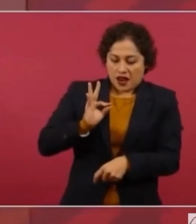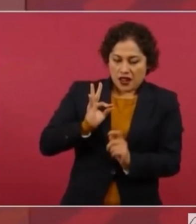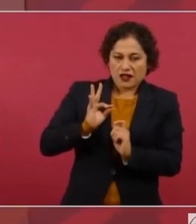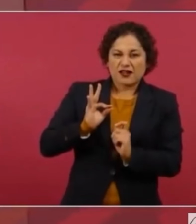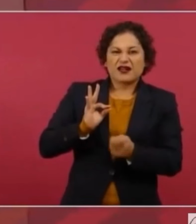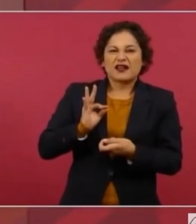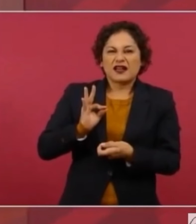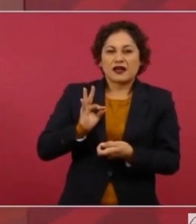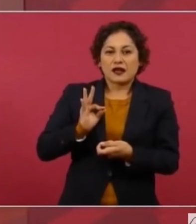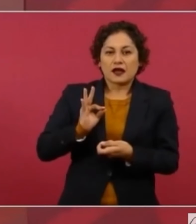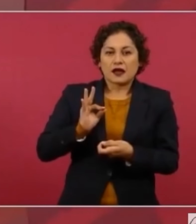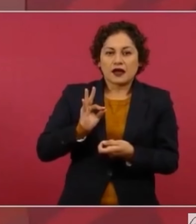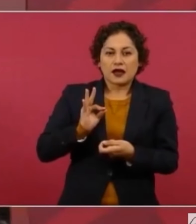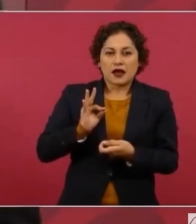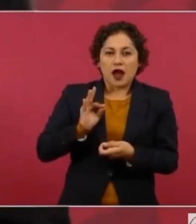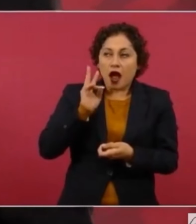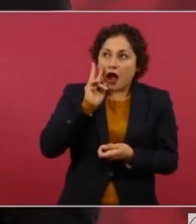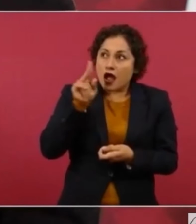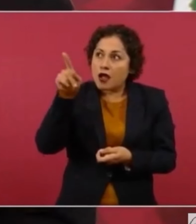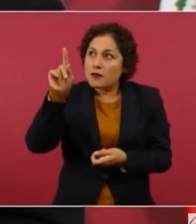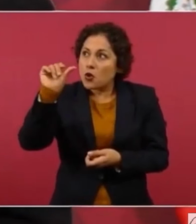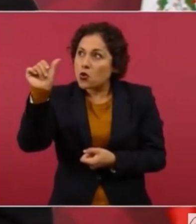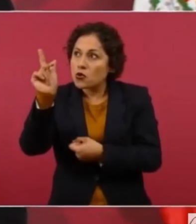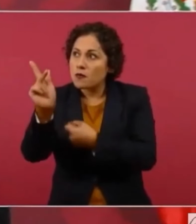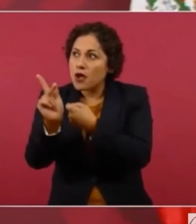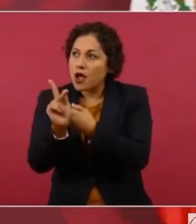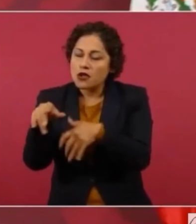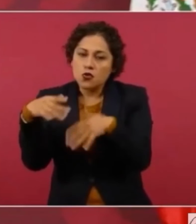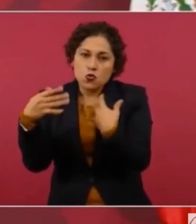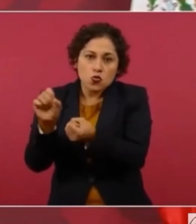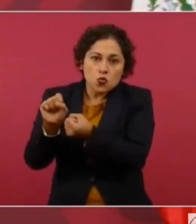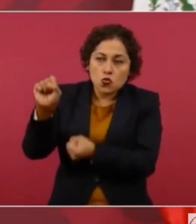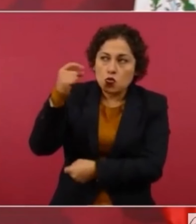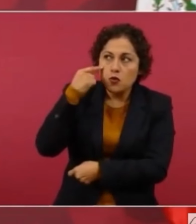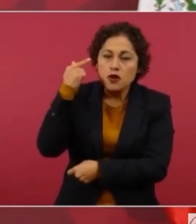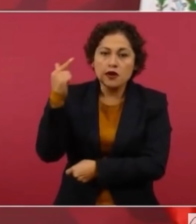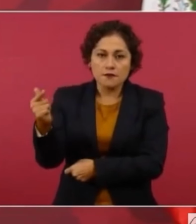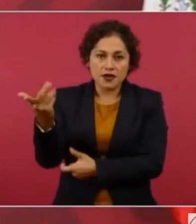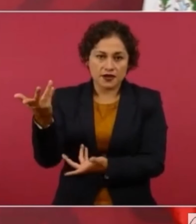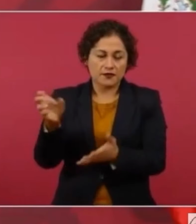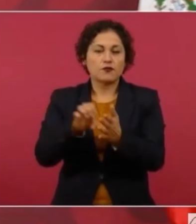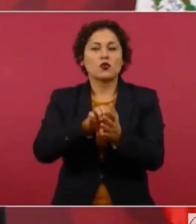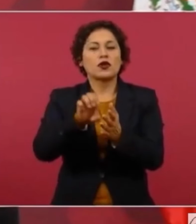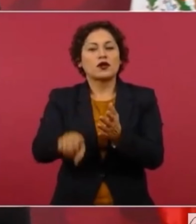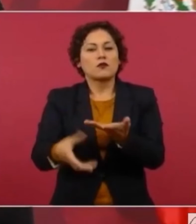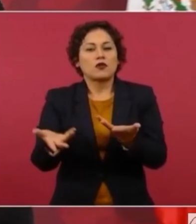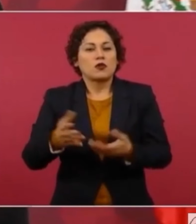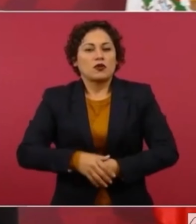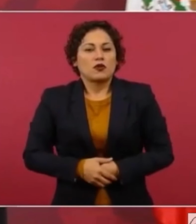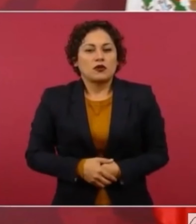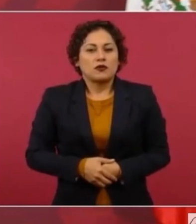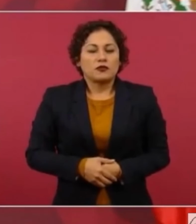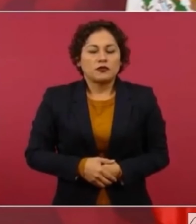le diéramos seguimiento a la revolución